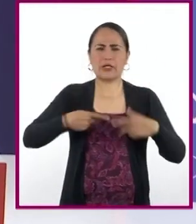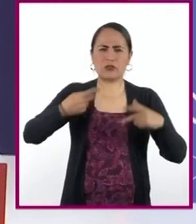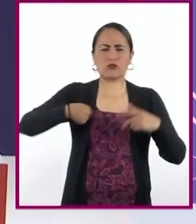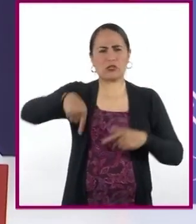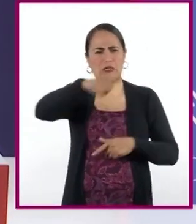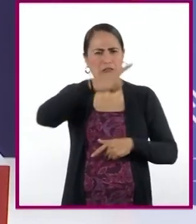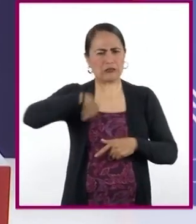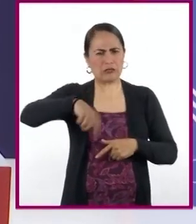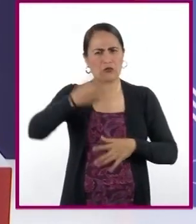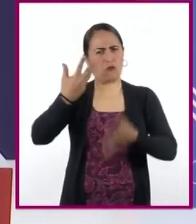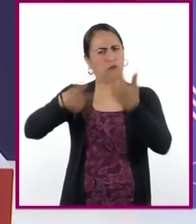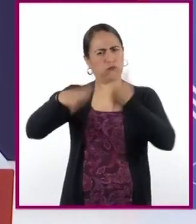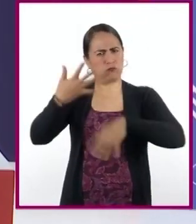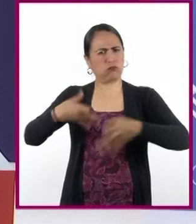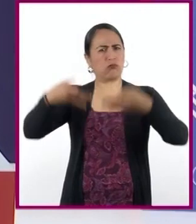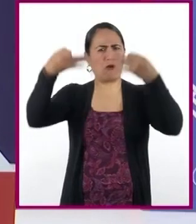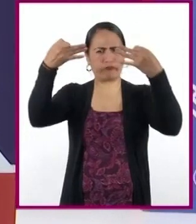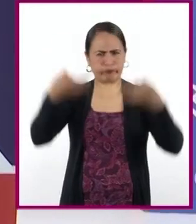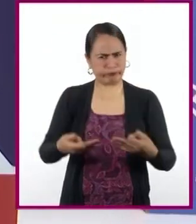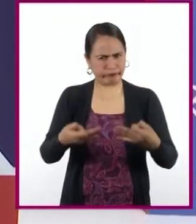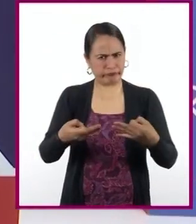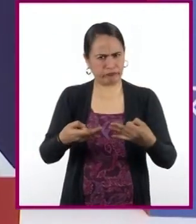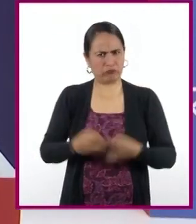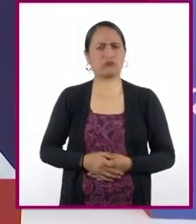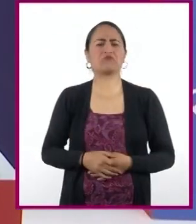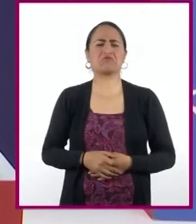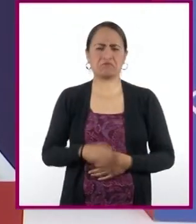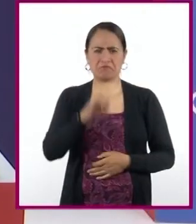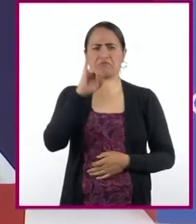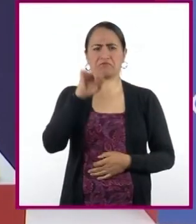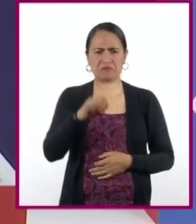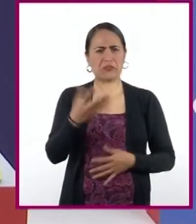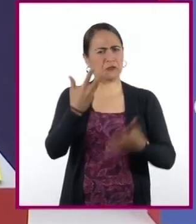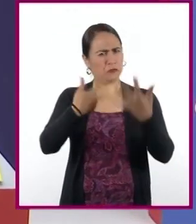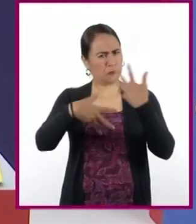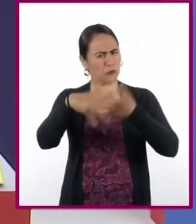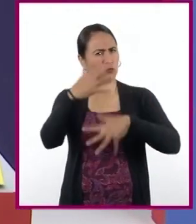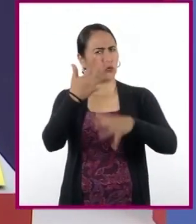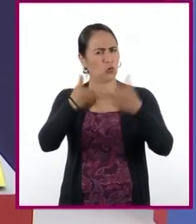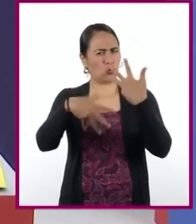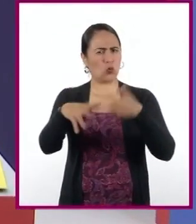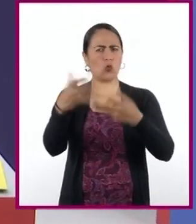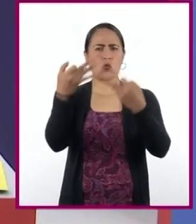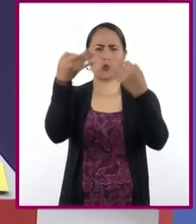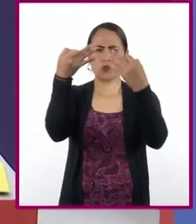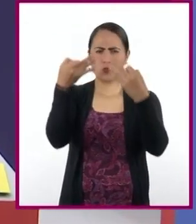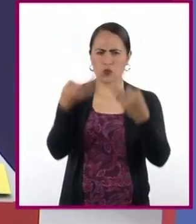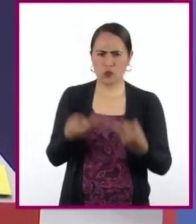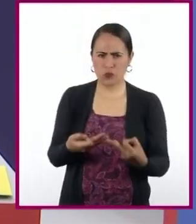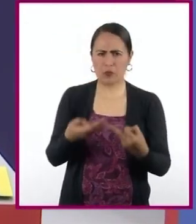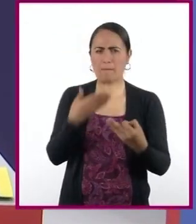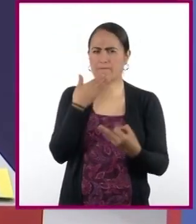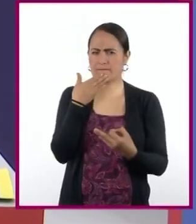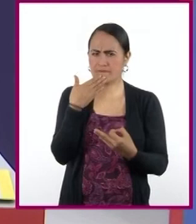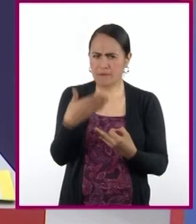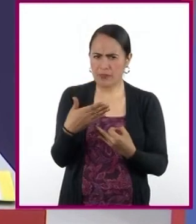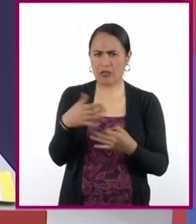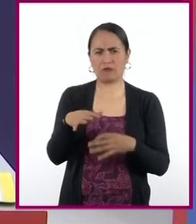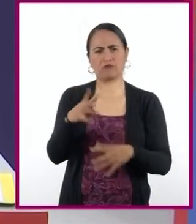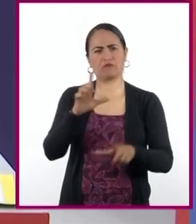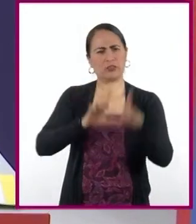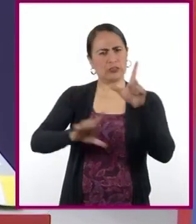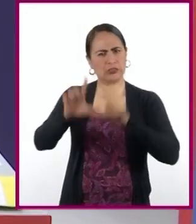con mayor formalidad, es decir, deben tener una pronunciación cuidada, vocabulario adecuado,